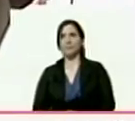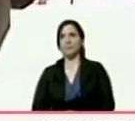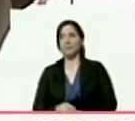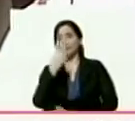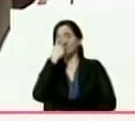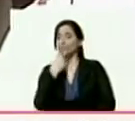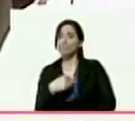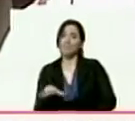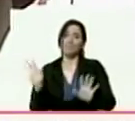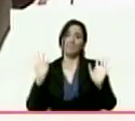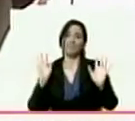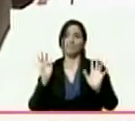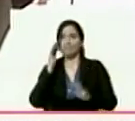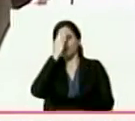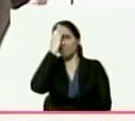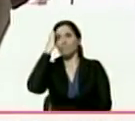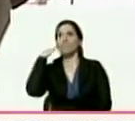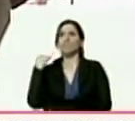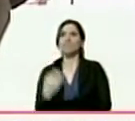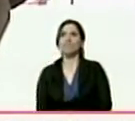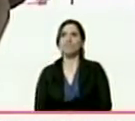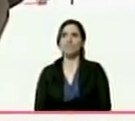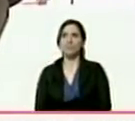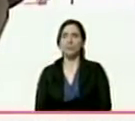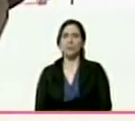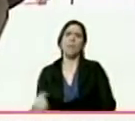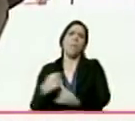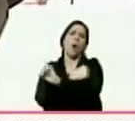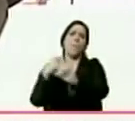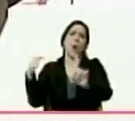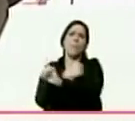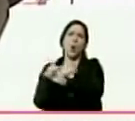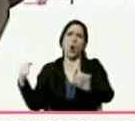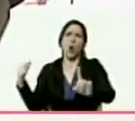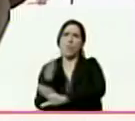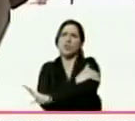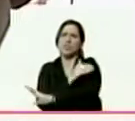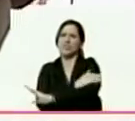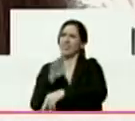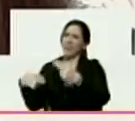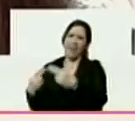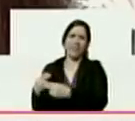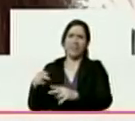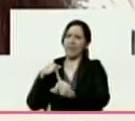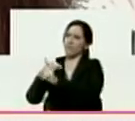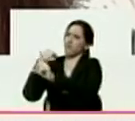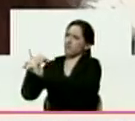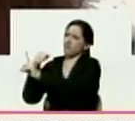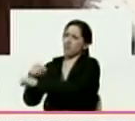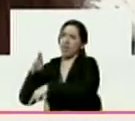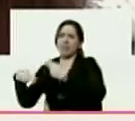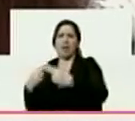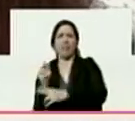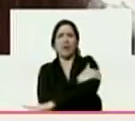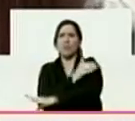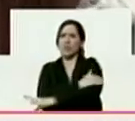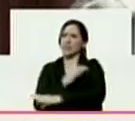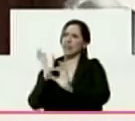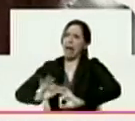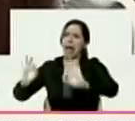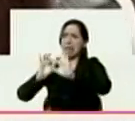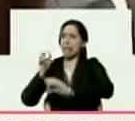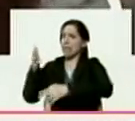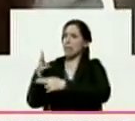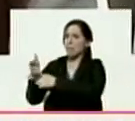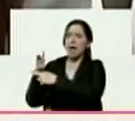Pobrecito. Los agredieron. No los agredió, nadie los agredió. Nadie les disparó. No es